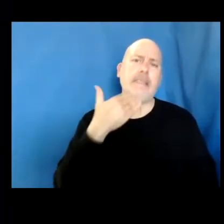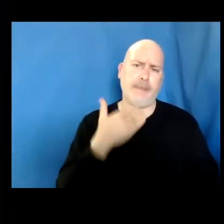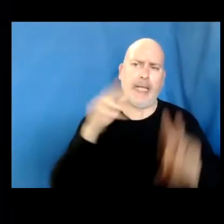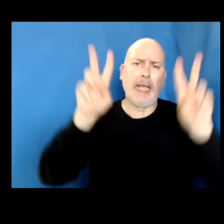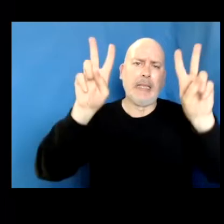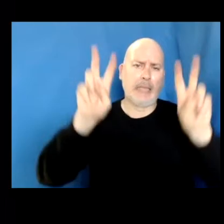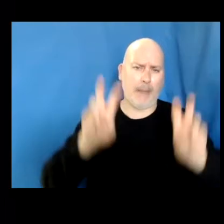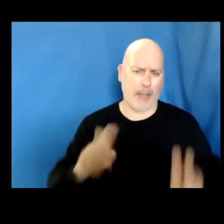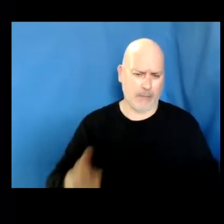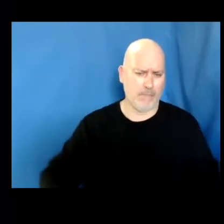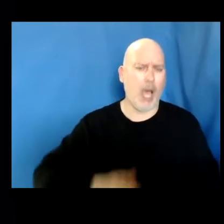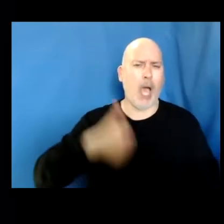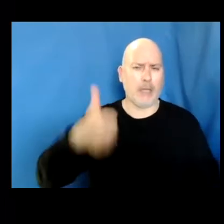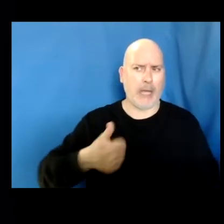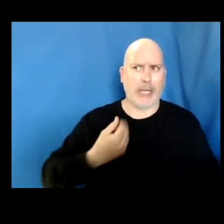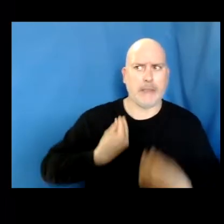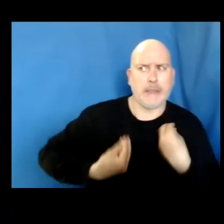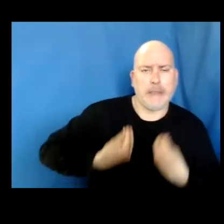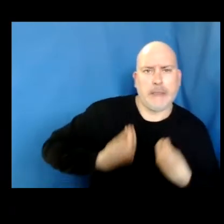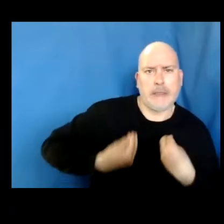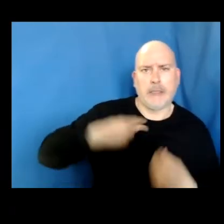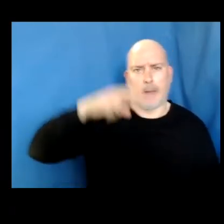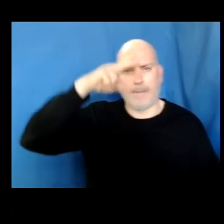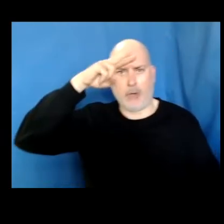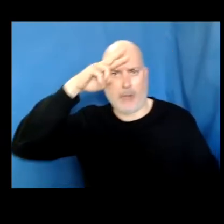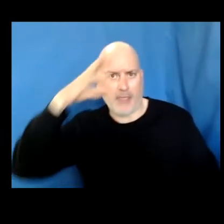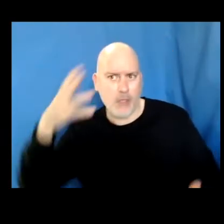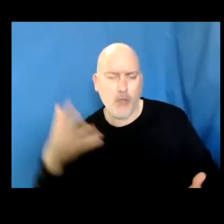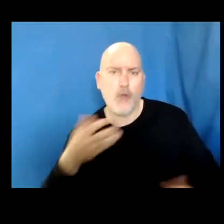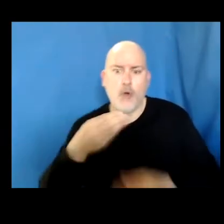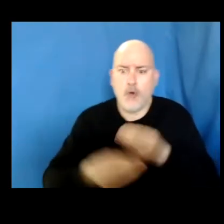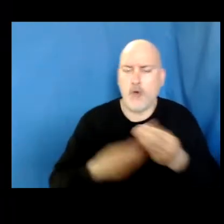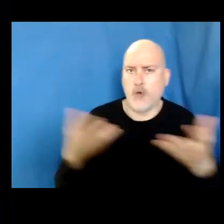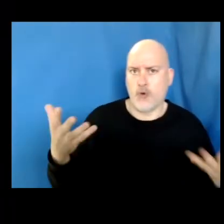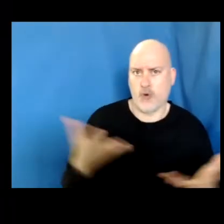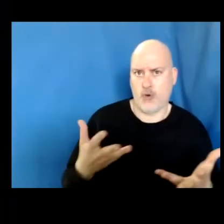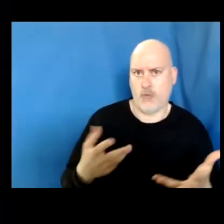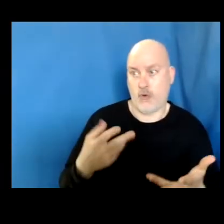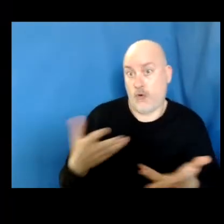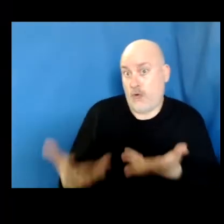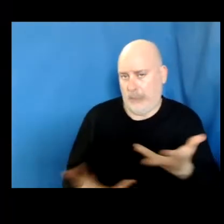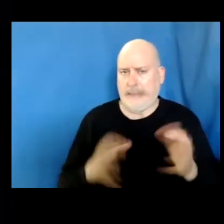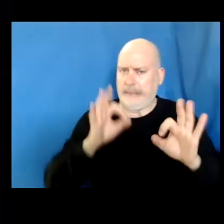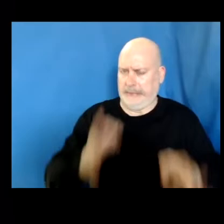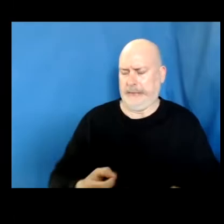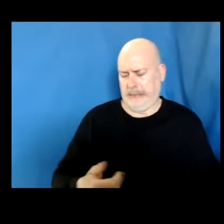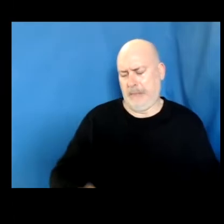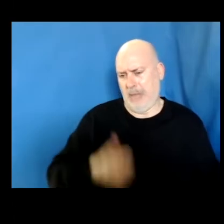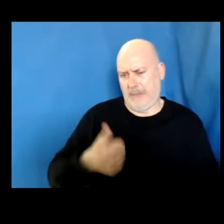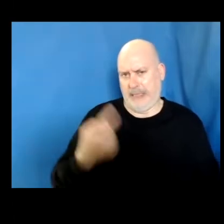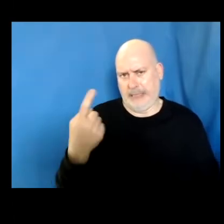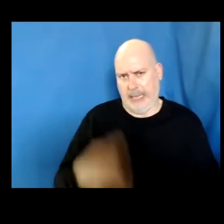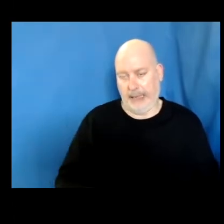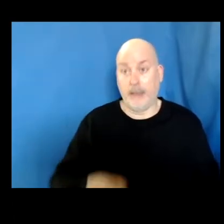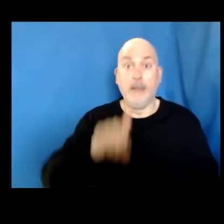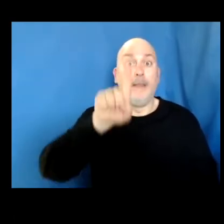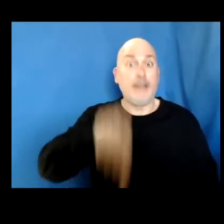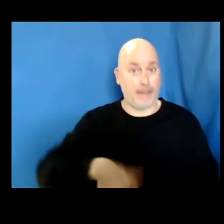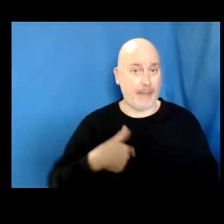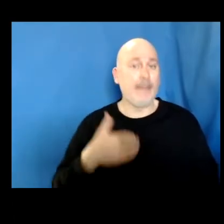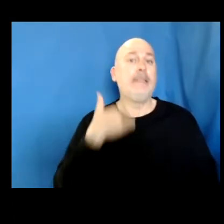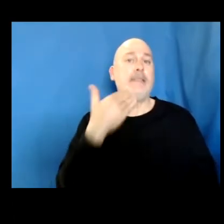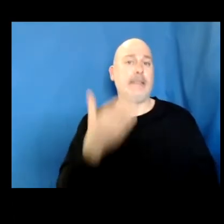generar angustia o problemas a la hora de cómo actuar o cuándo preocuparnos. También sabemos que